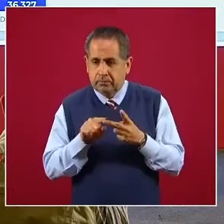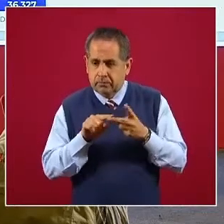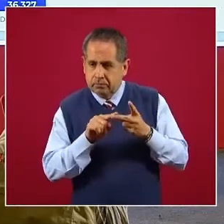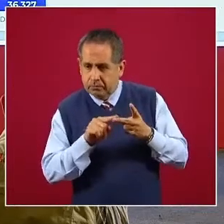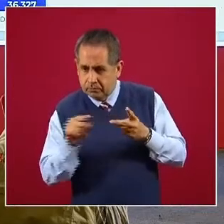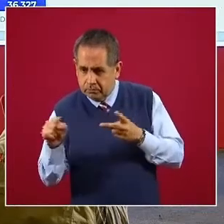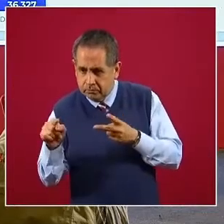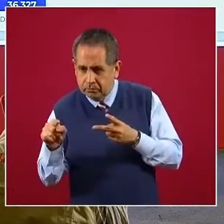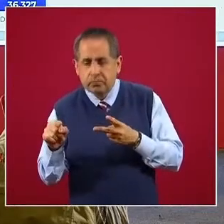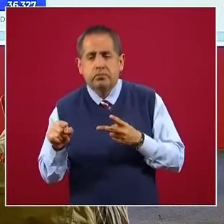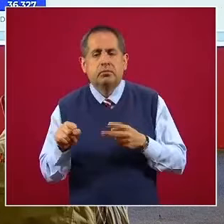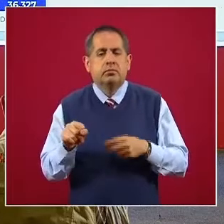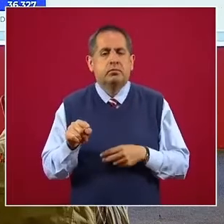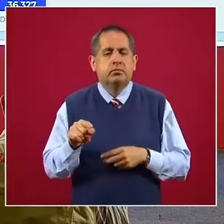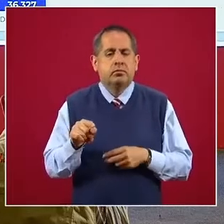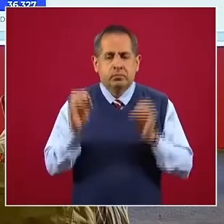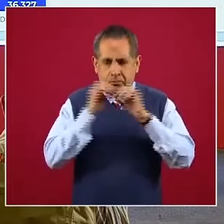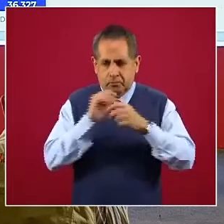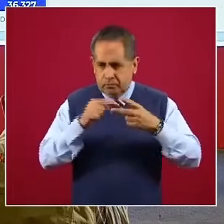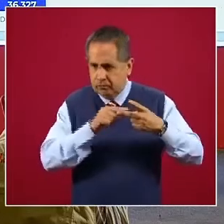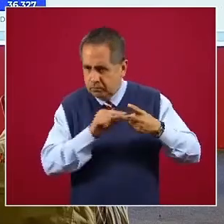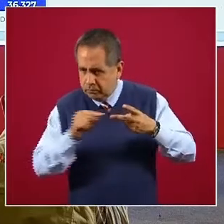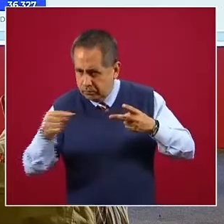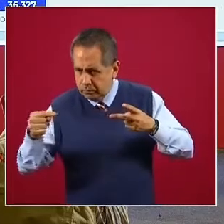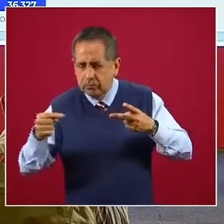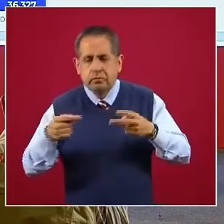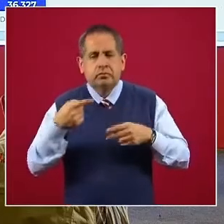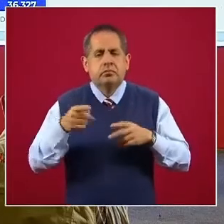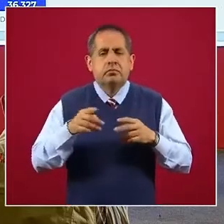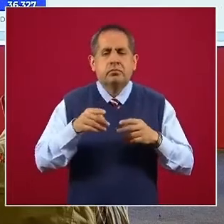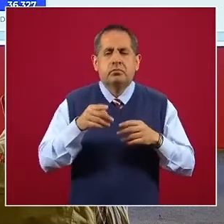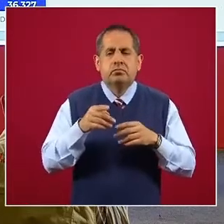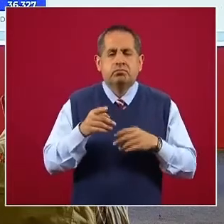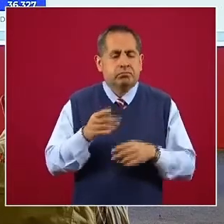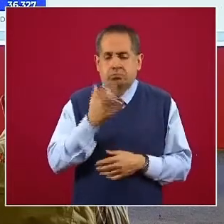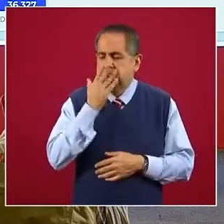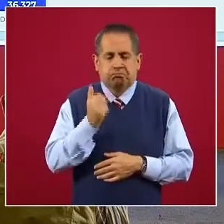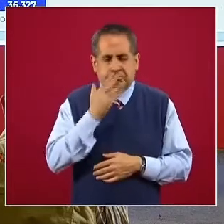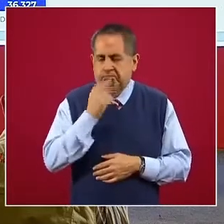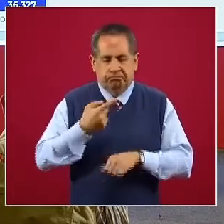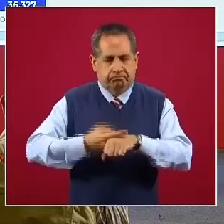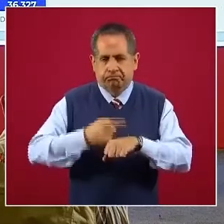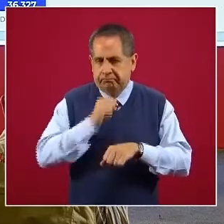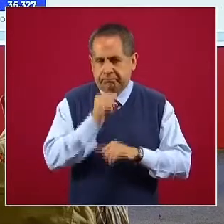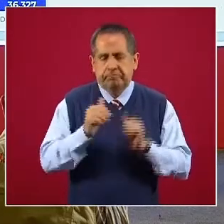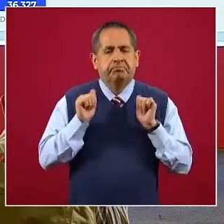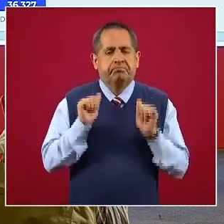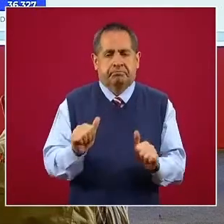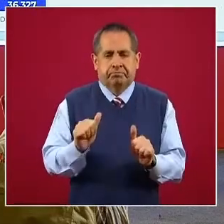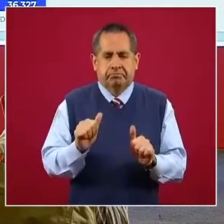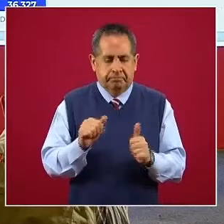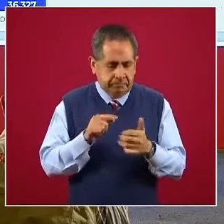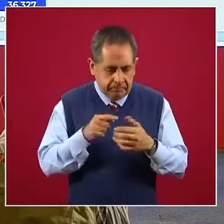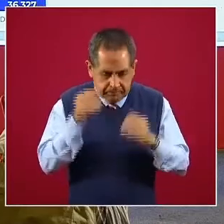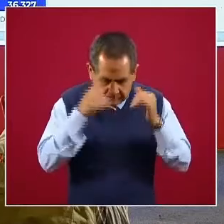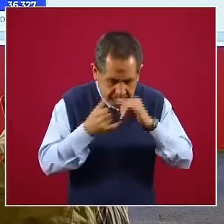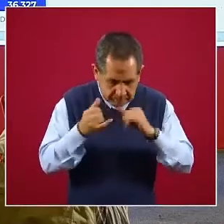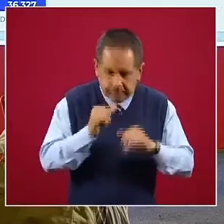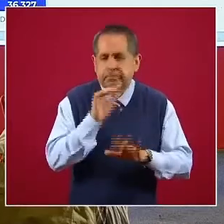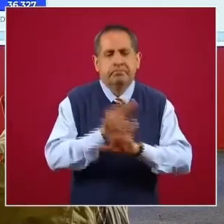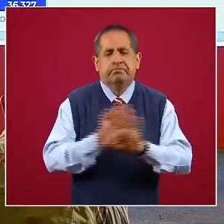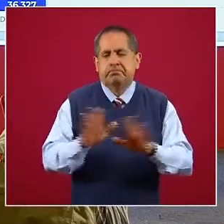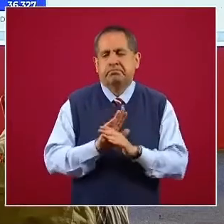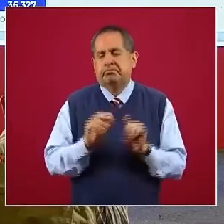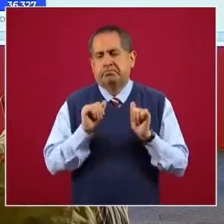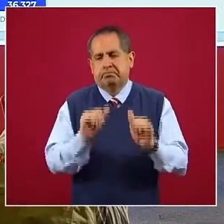lila oscuro, son los casos o las personas que han salido negativas, que han dado negativas a la prueba, y también entonces las